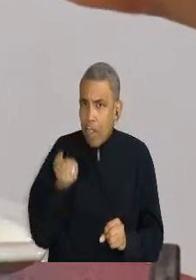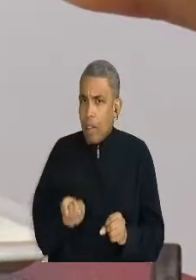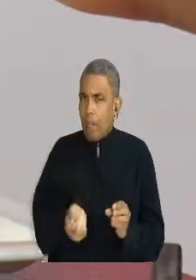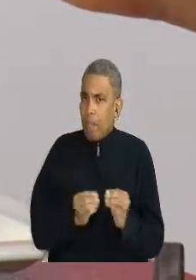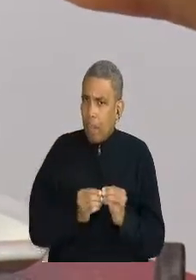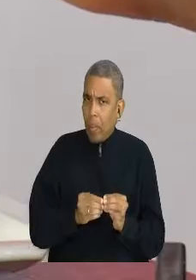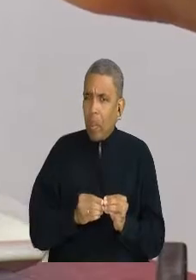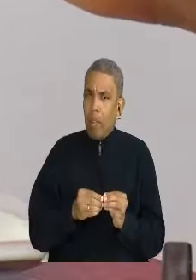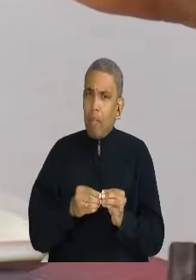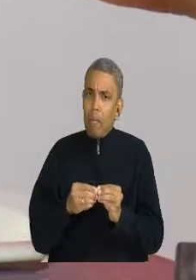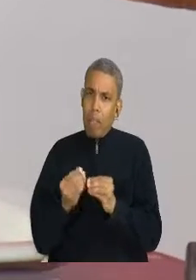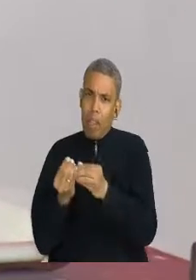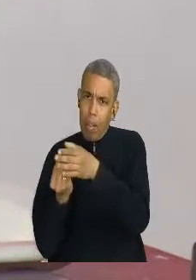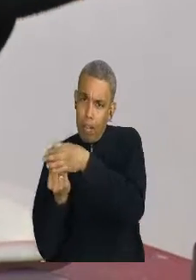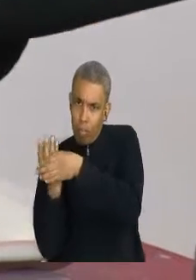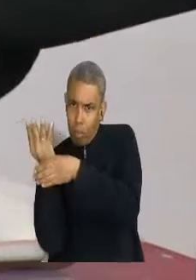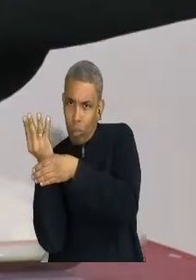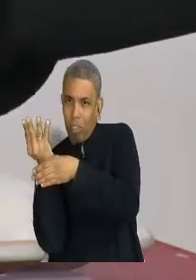que le va a dar un contraste